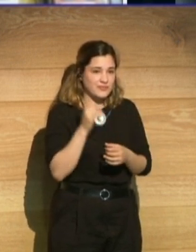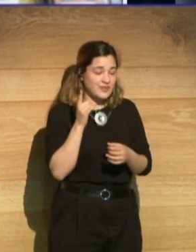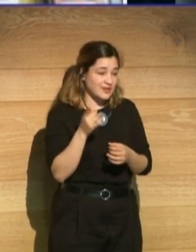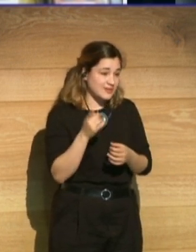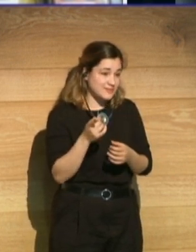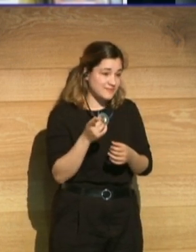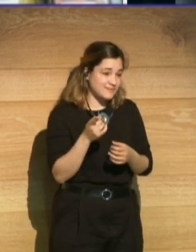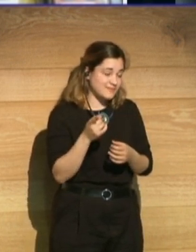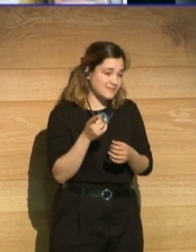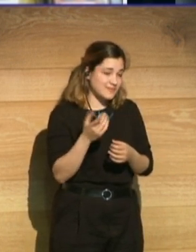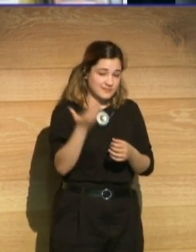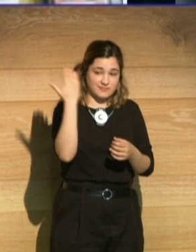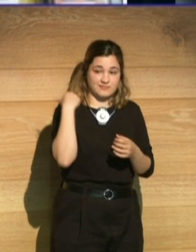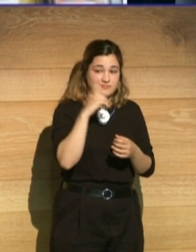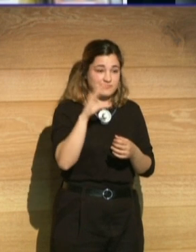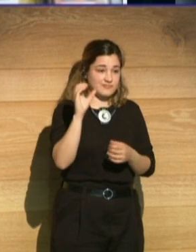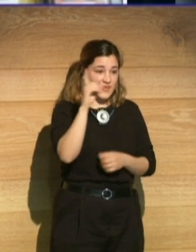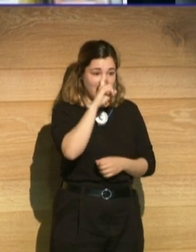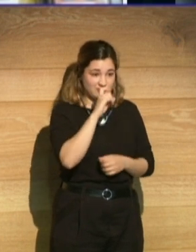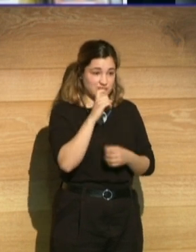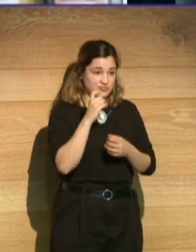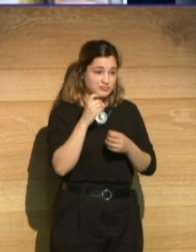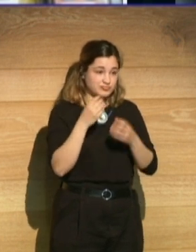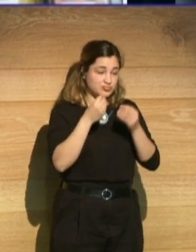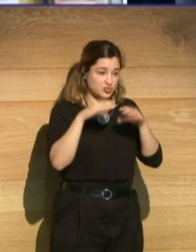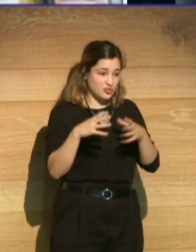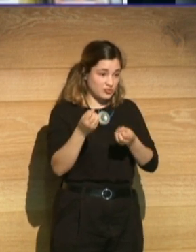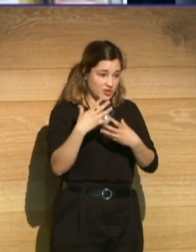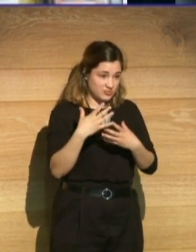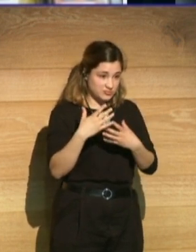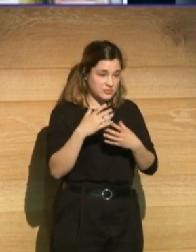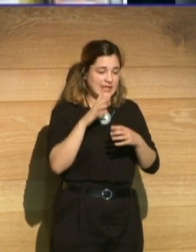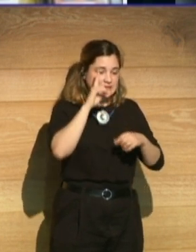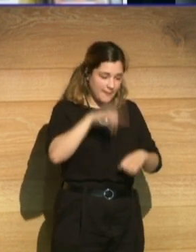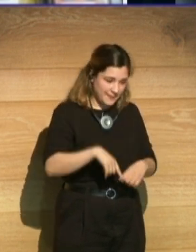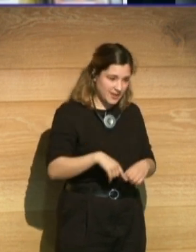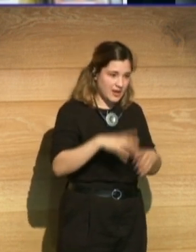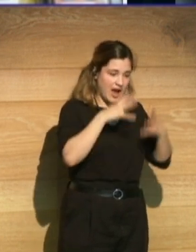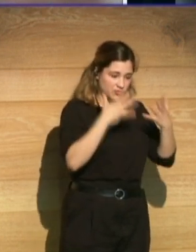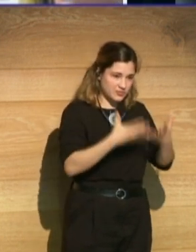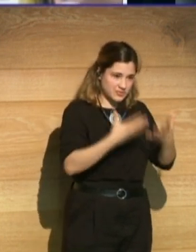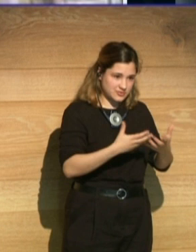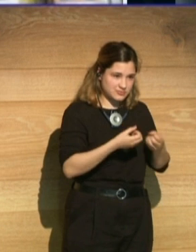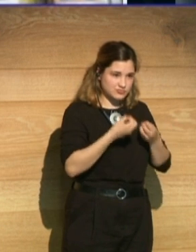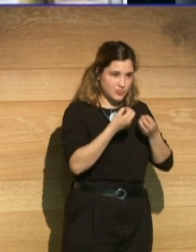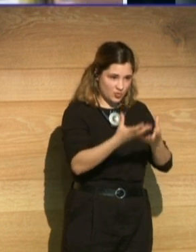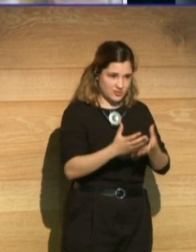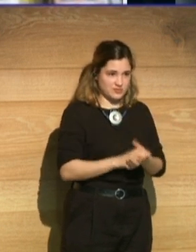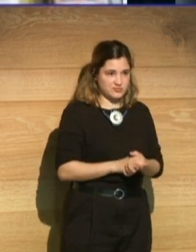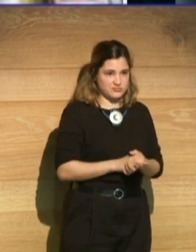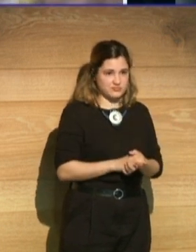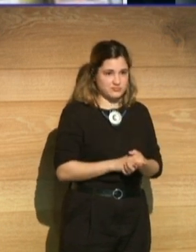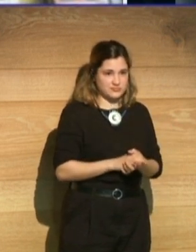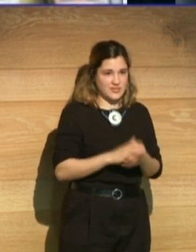no solo los hechos de hace 100 años, sino una eco de lo que está pasando ahora mismo. Cuando los americanos, aquí no